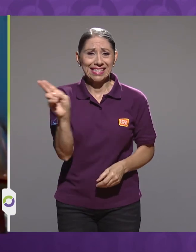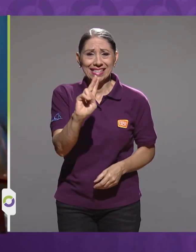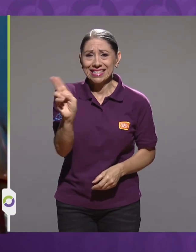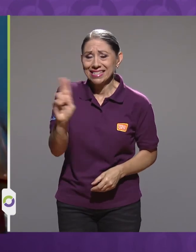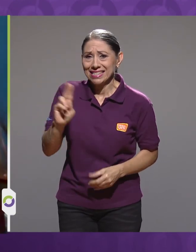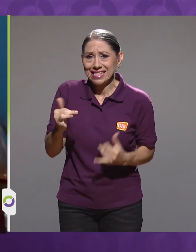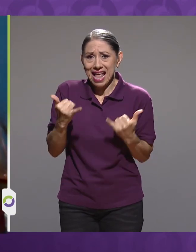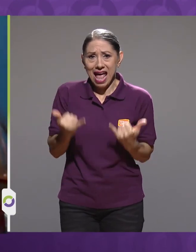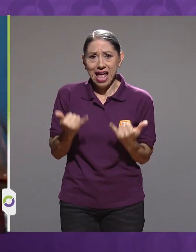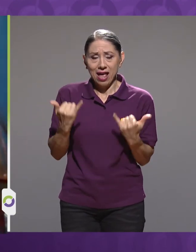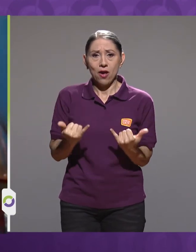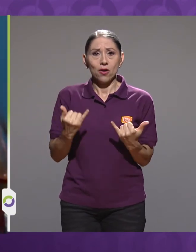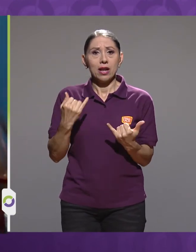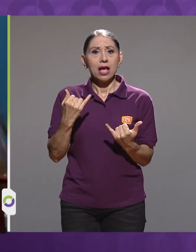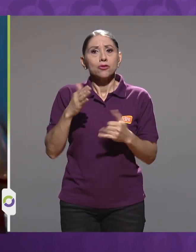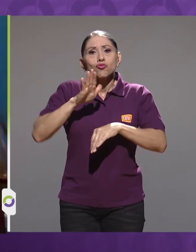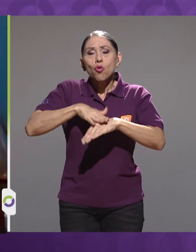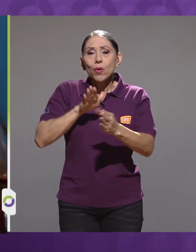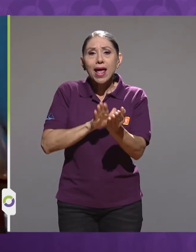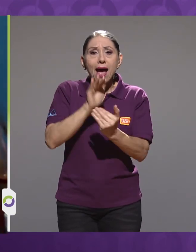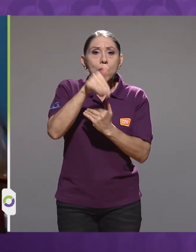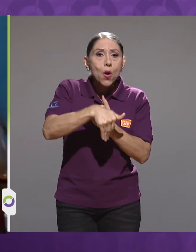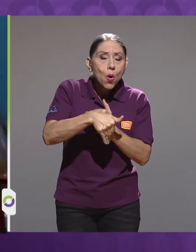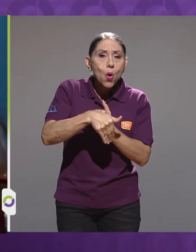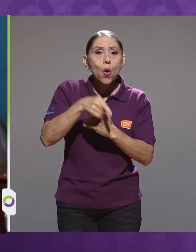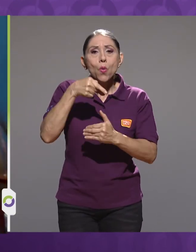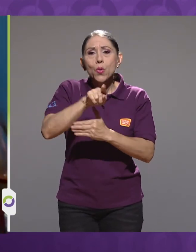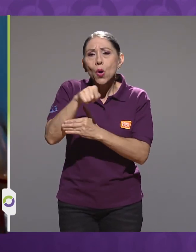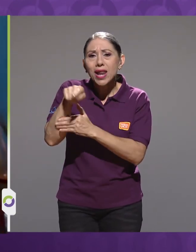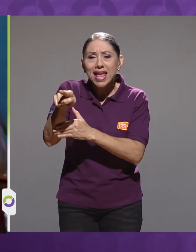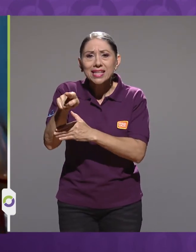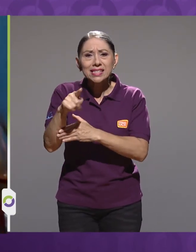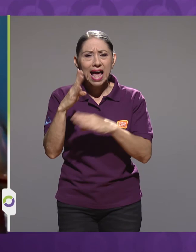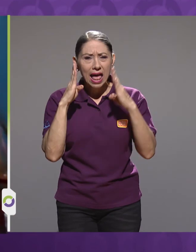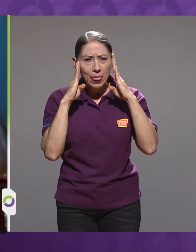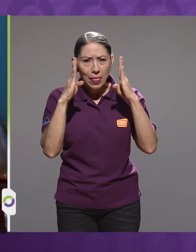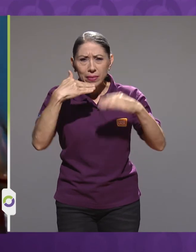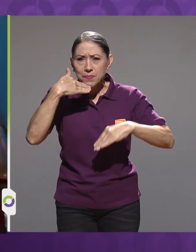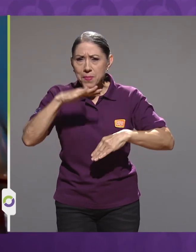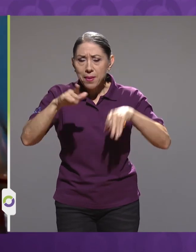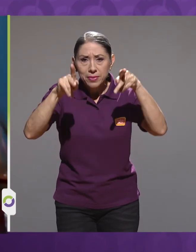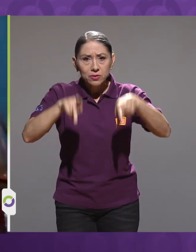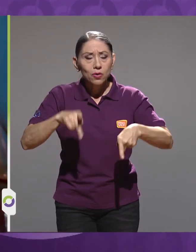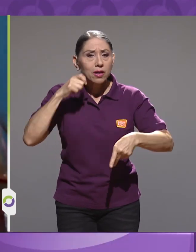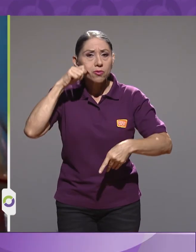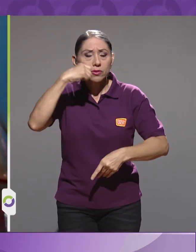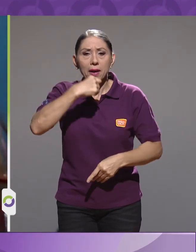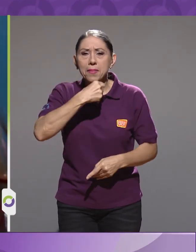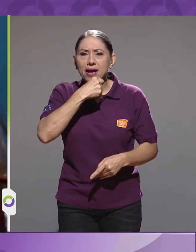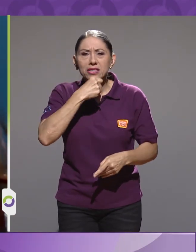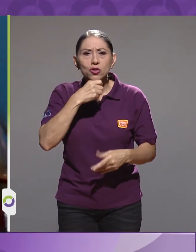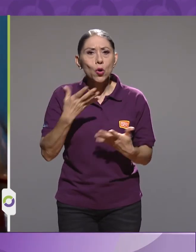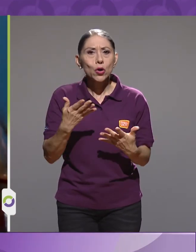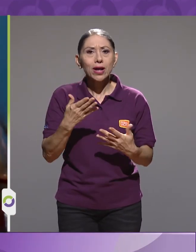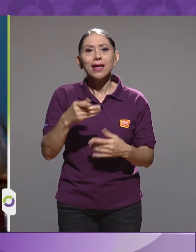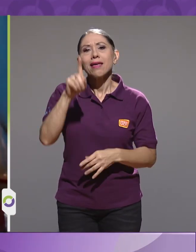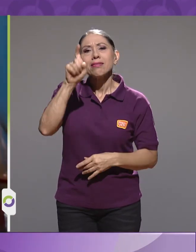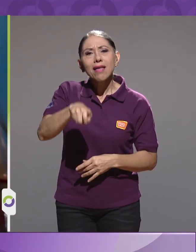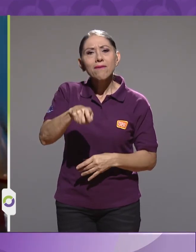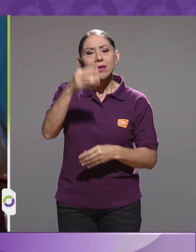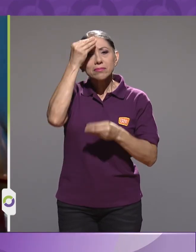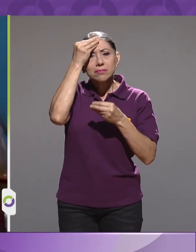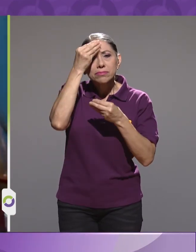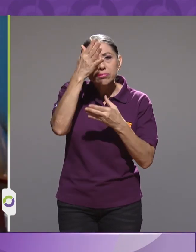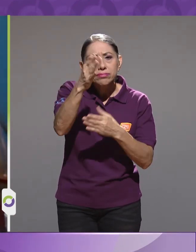y más apremiante en materia de abuso, violencia y malos tratos hacia la población adulta mayor es